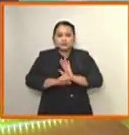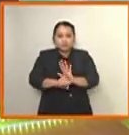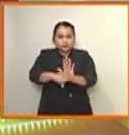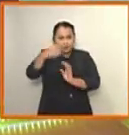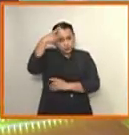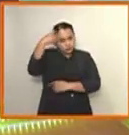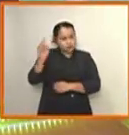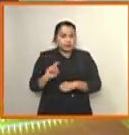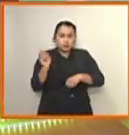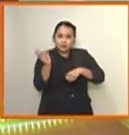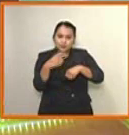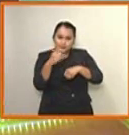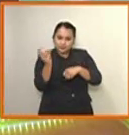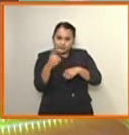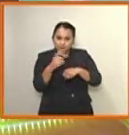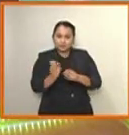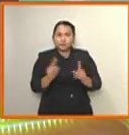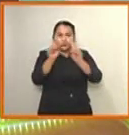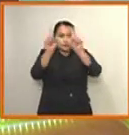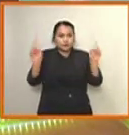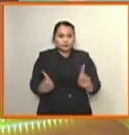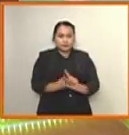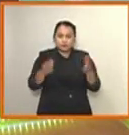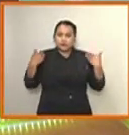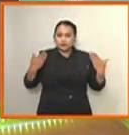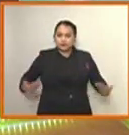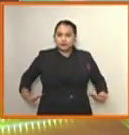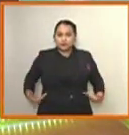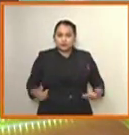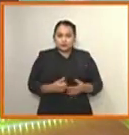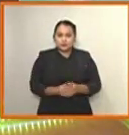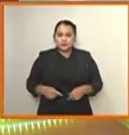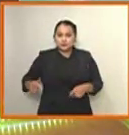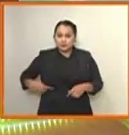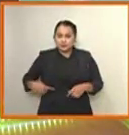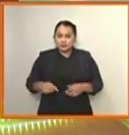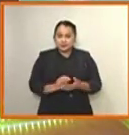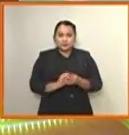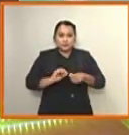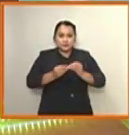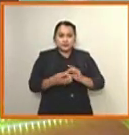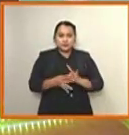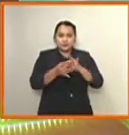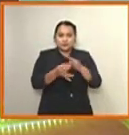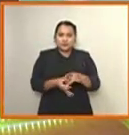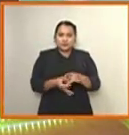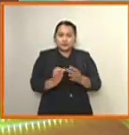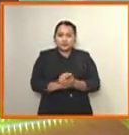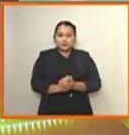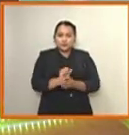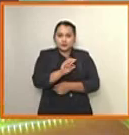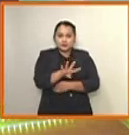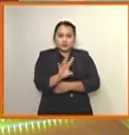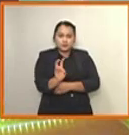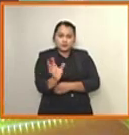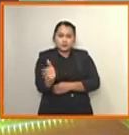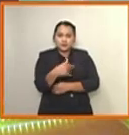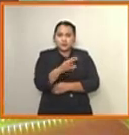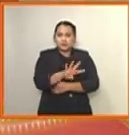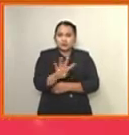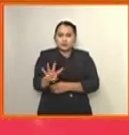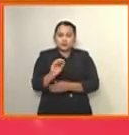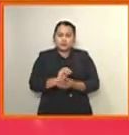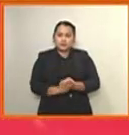sueño, alacrán. En el cuadro del cuerpo lo podemos ubicar justamente en el vientre. Los números que se le relacionan es el 47 y el